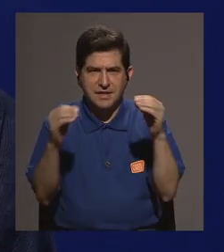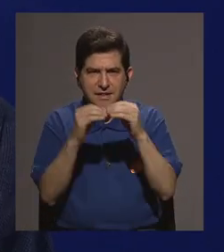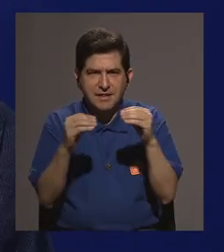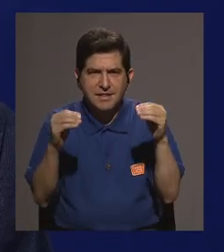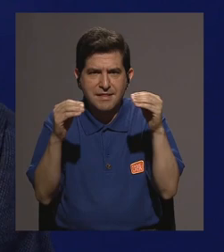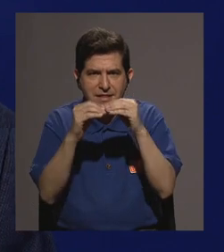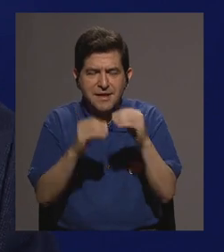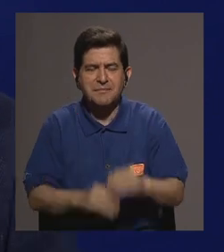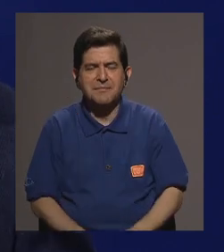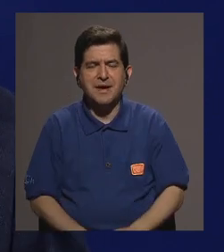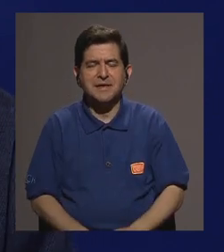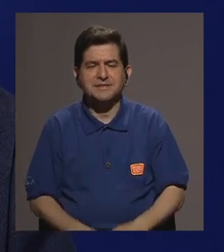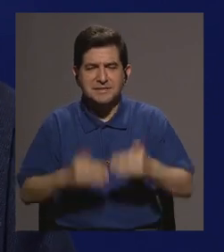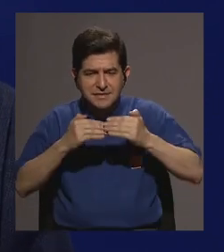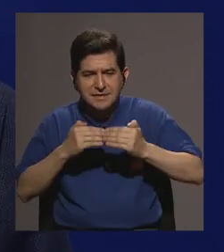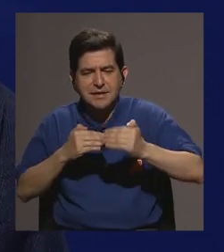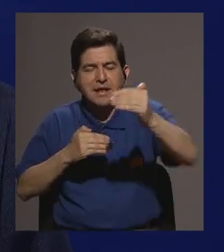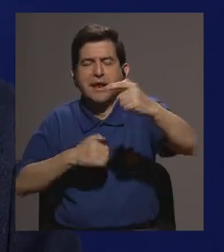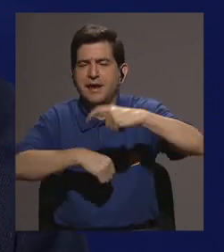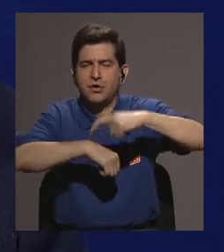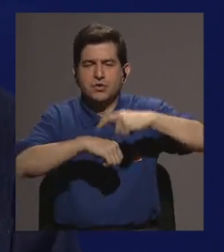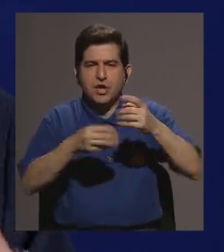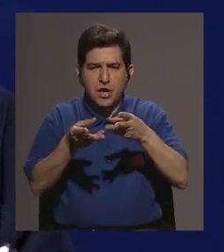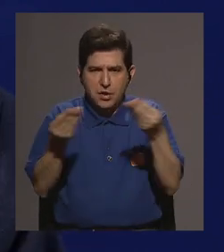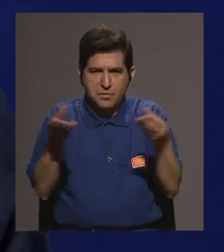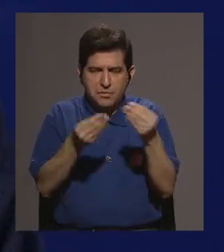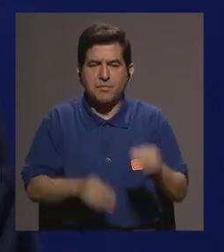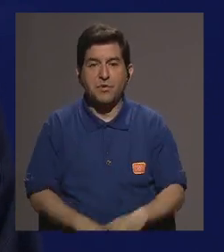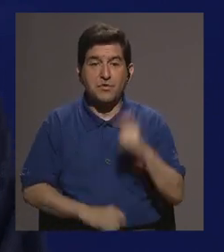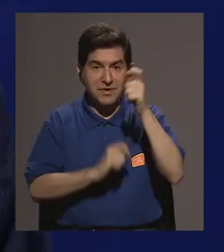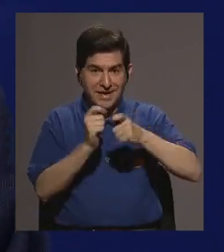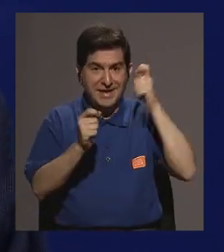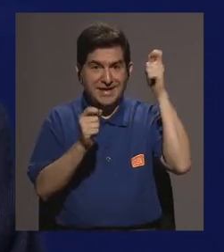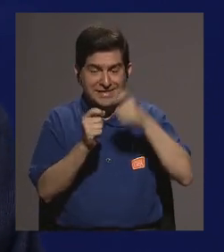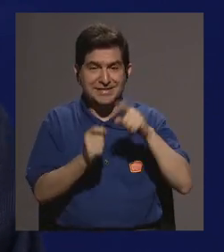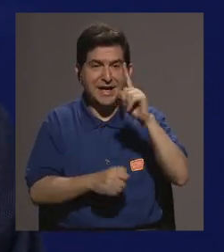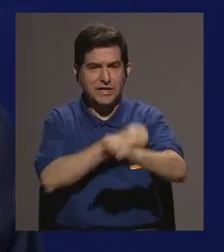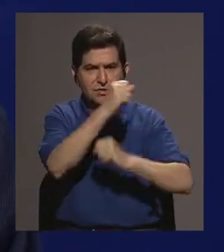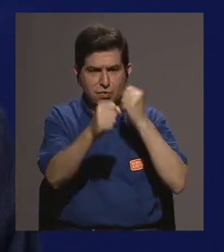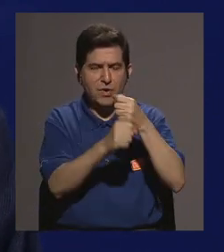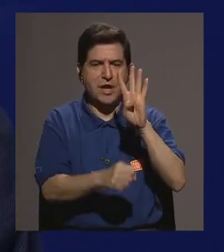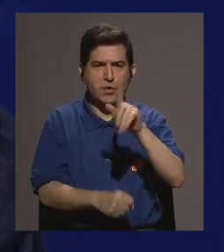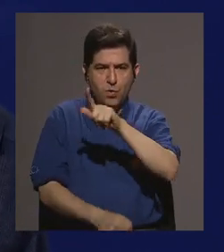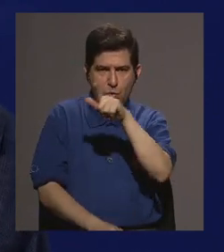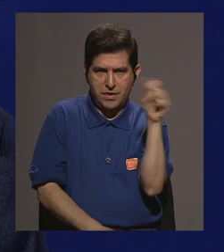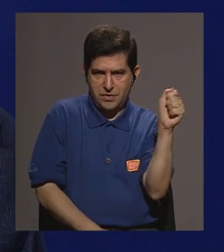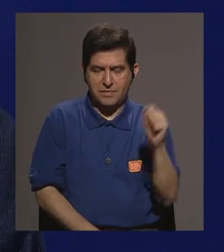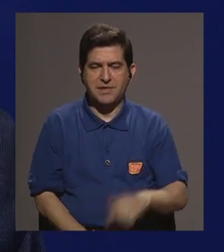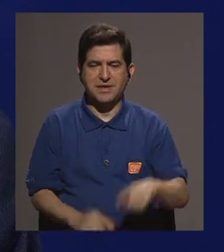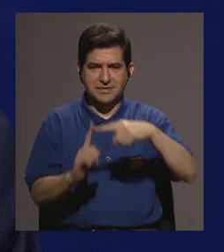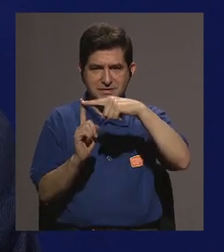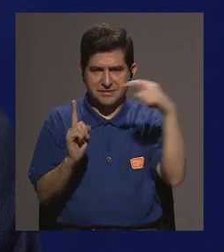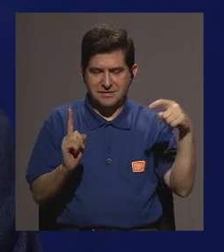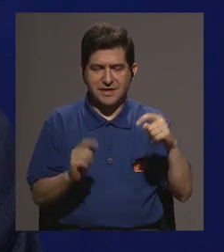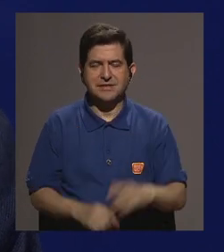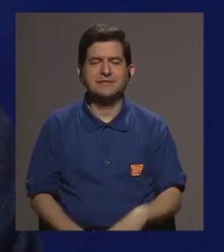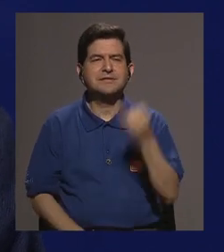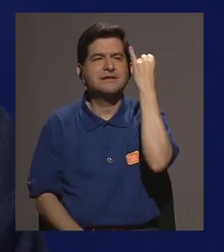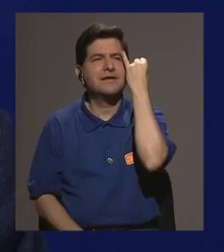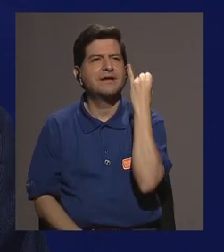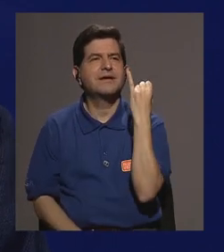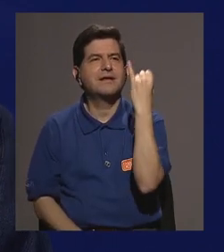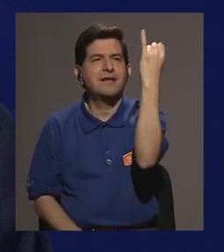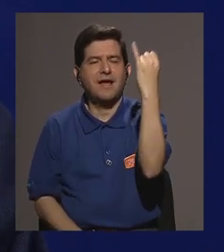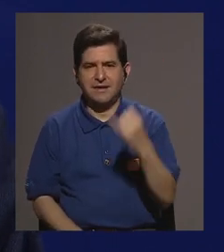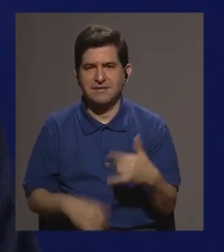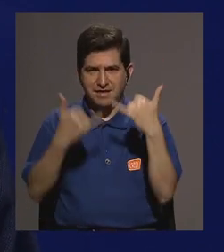de más larga duración de producción son exactamente un año y cuatro meses desde que se